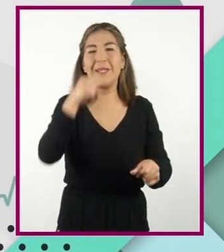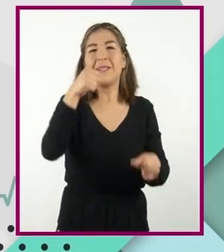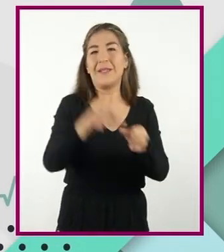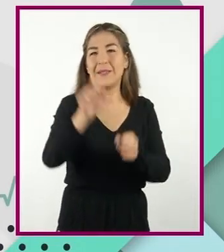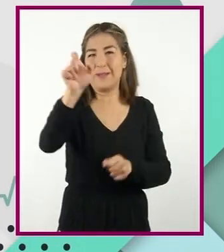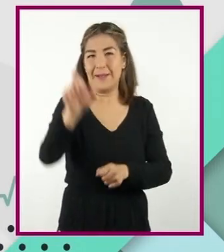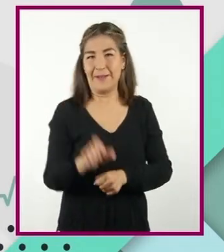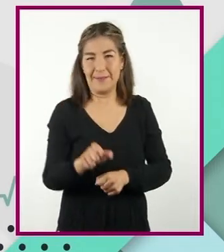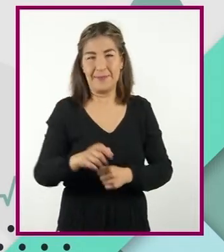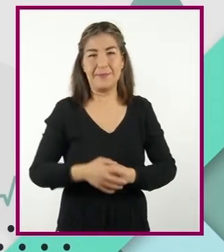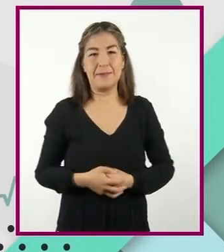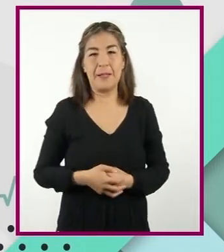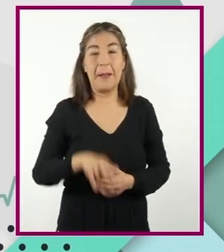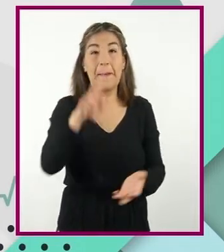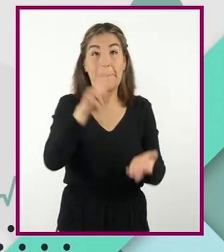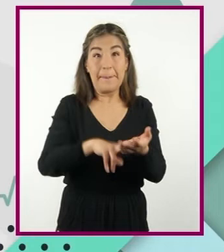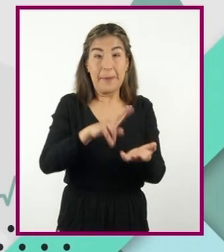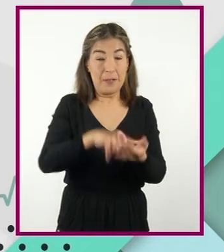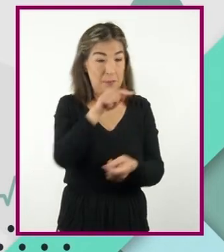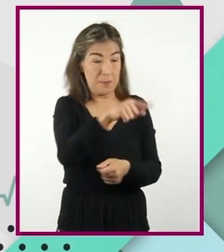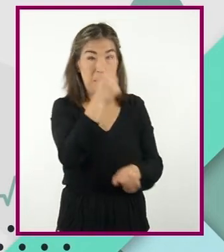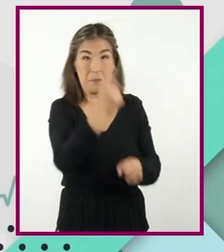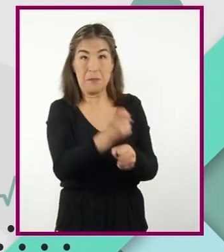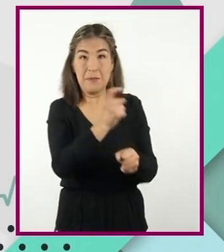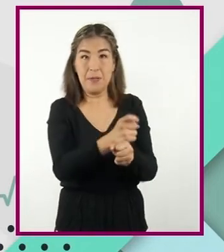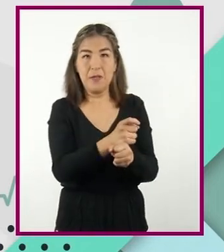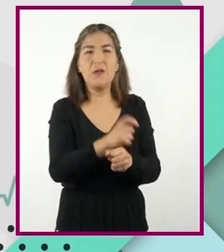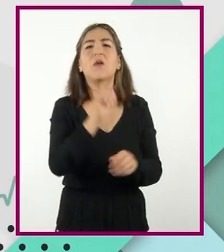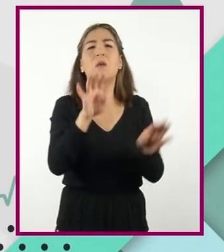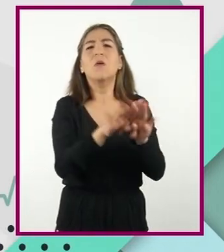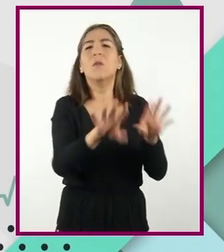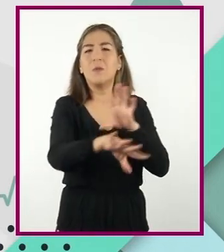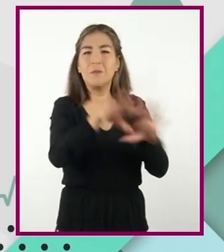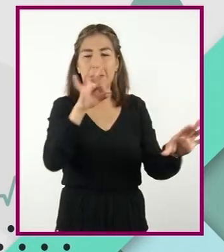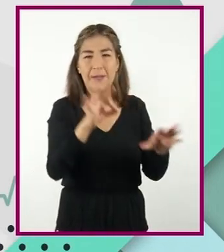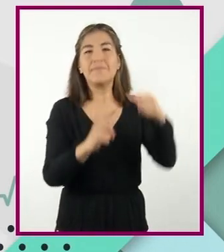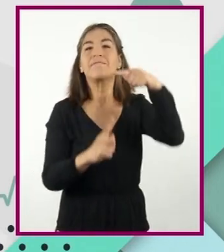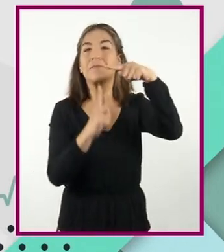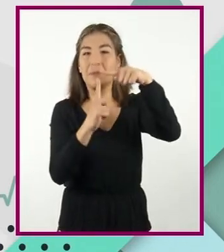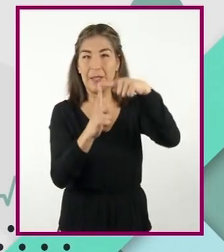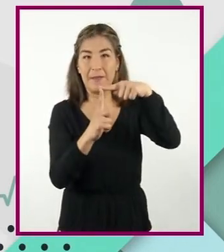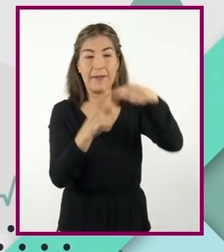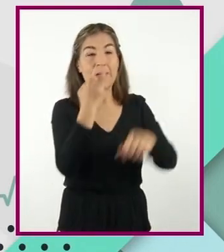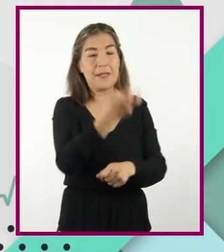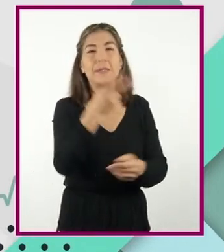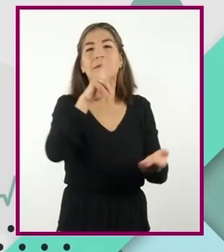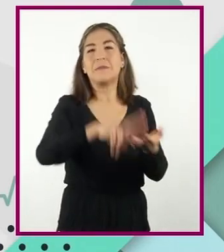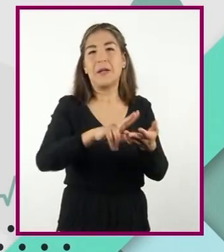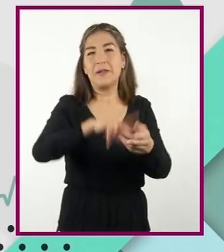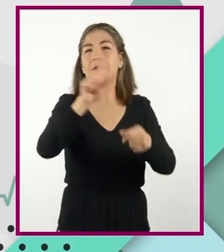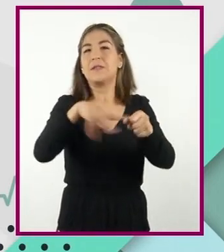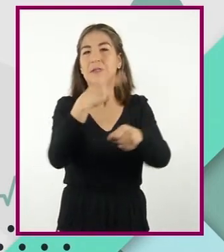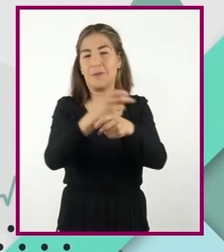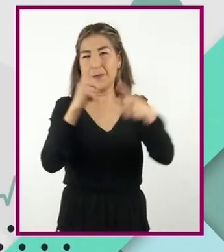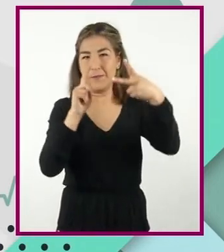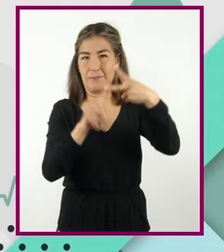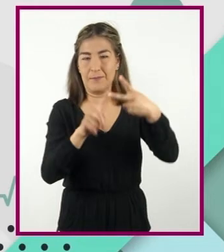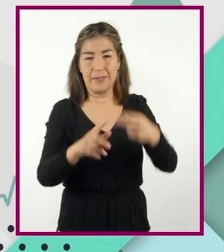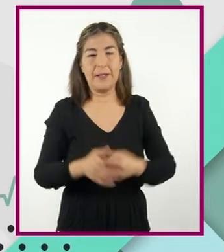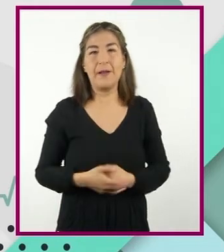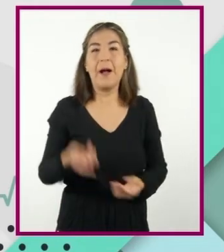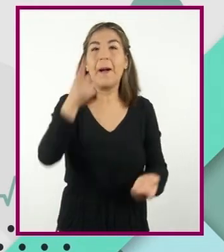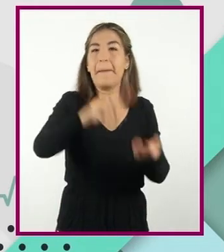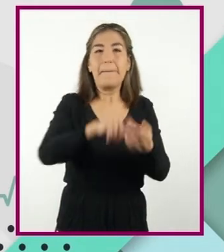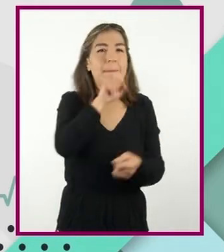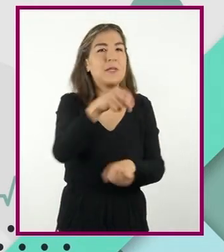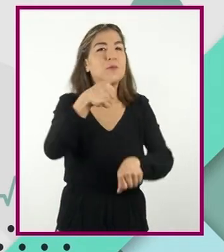X. El valor de la primera magnitud lo determinamos dividiendo el valor de la segunda magnitud entre la